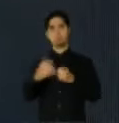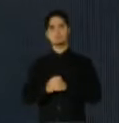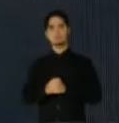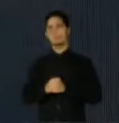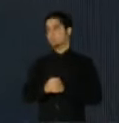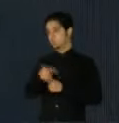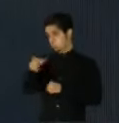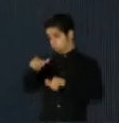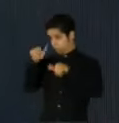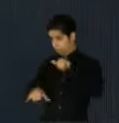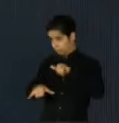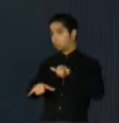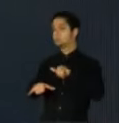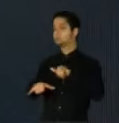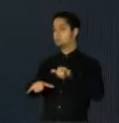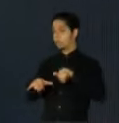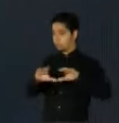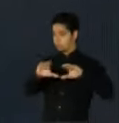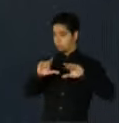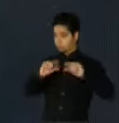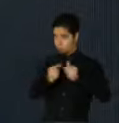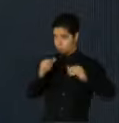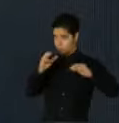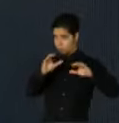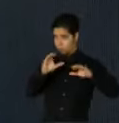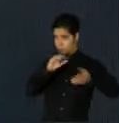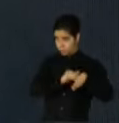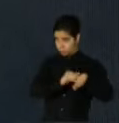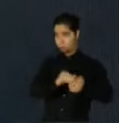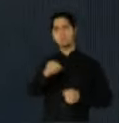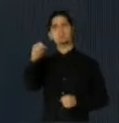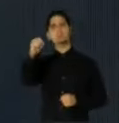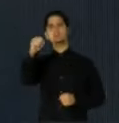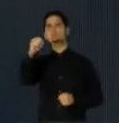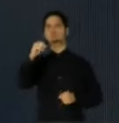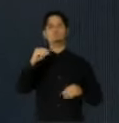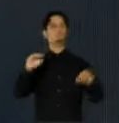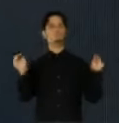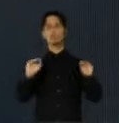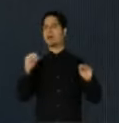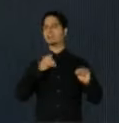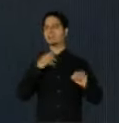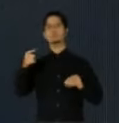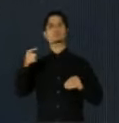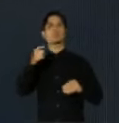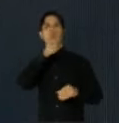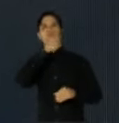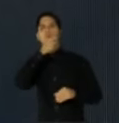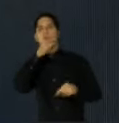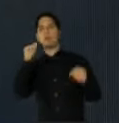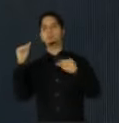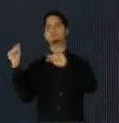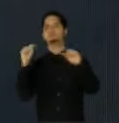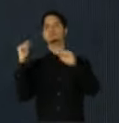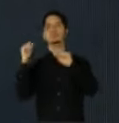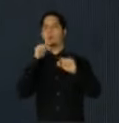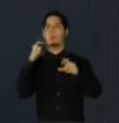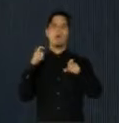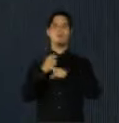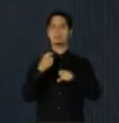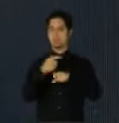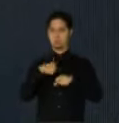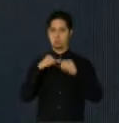Y seguimos en el Task Force echando para adelante, nada ni nadie de esos comentarios malintencionados va a